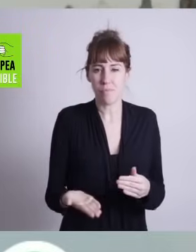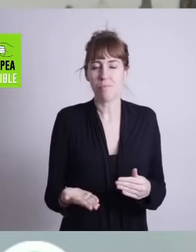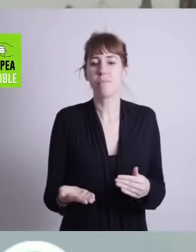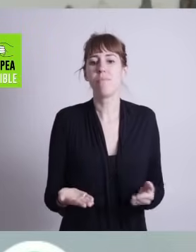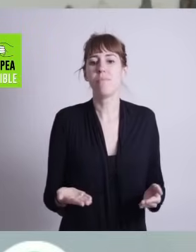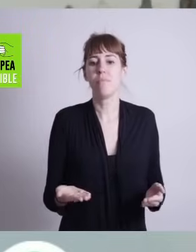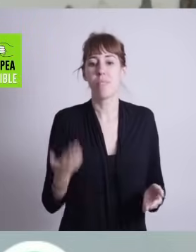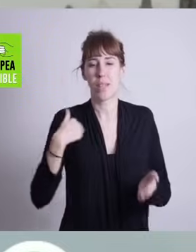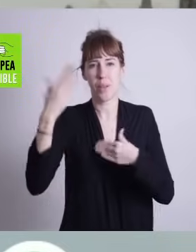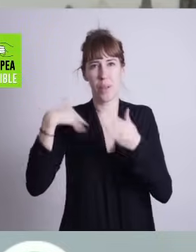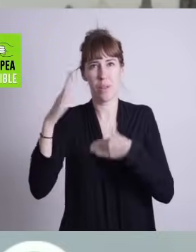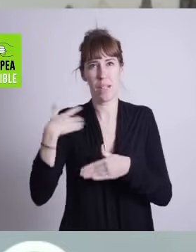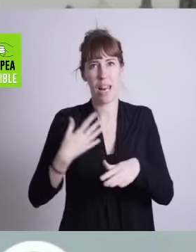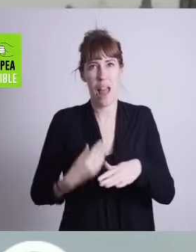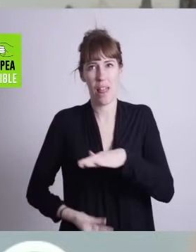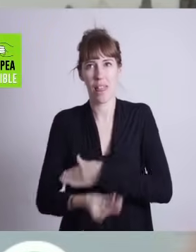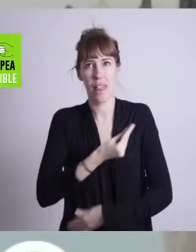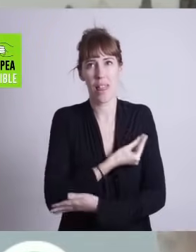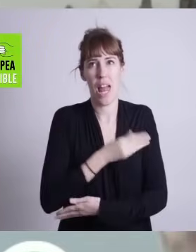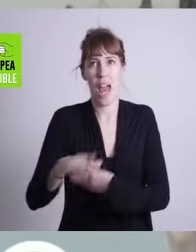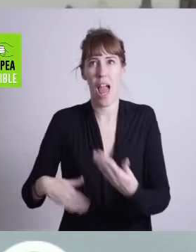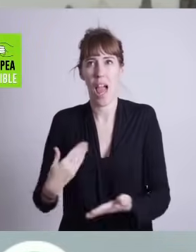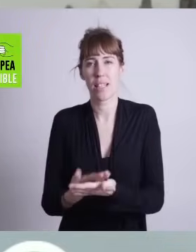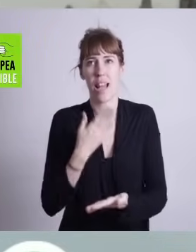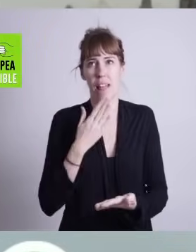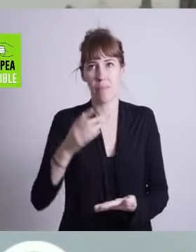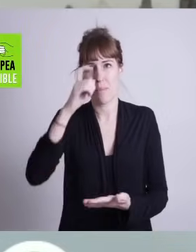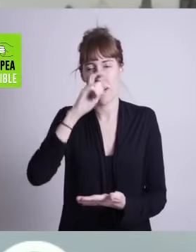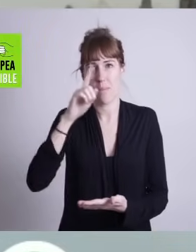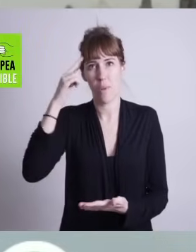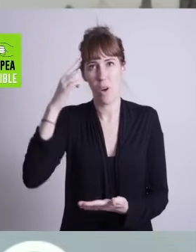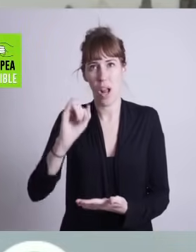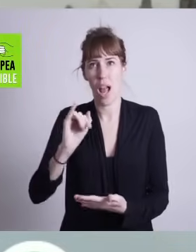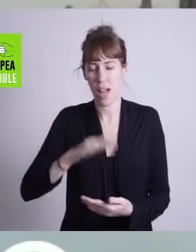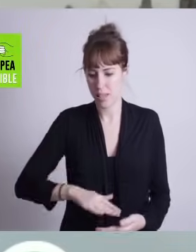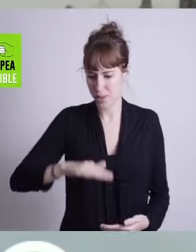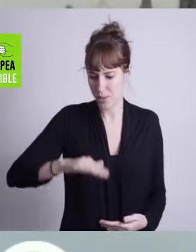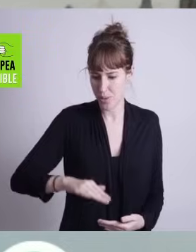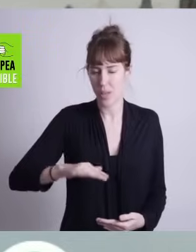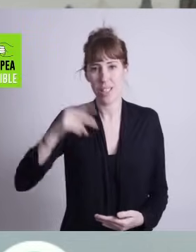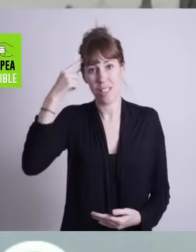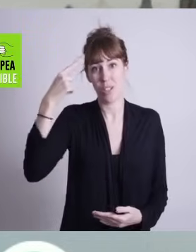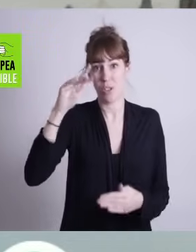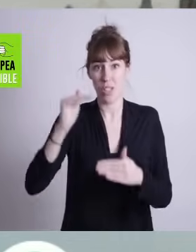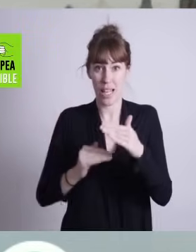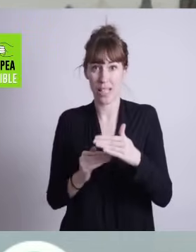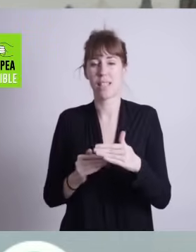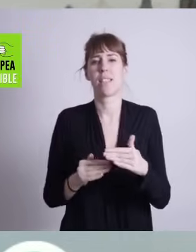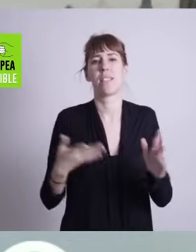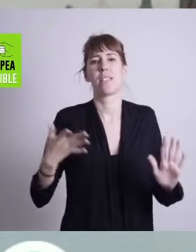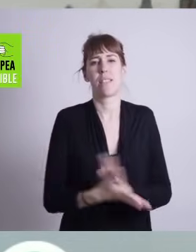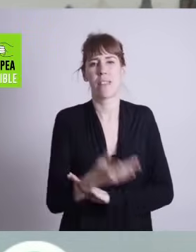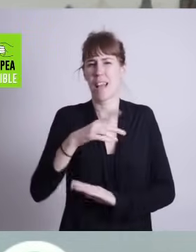mi parte ya de memoria, hasta esa edad en la que yo empiezo a tener memoria, esa es la parte subconsciente y que ahí hay muchísima información muy